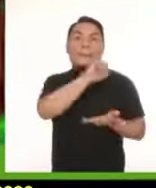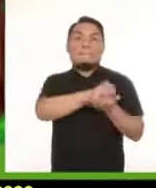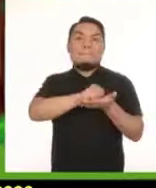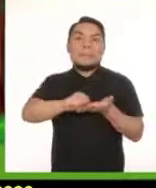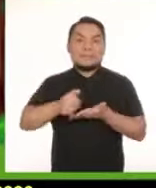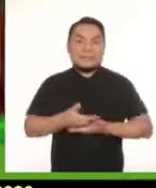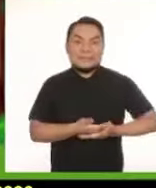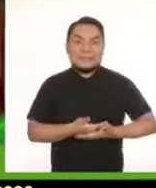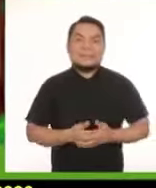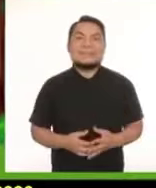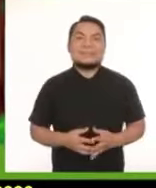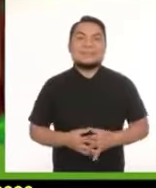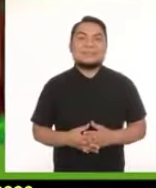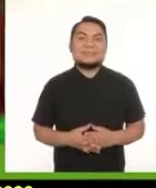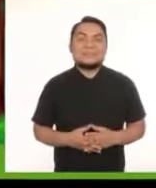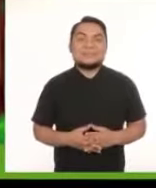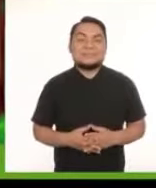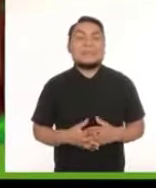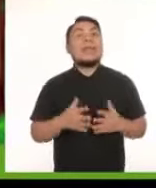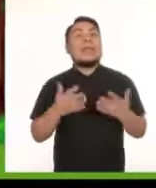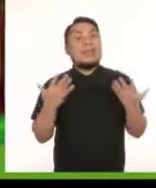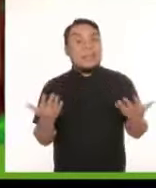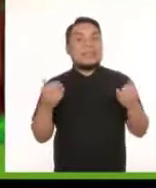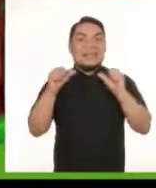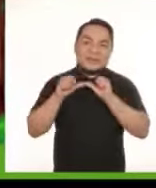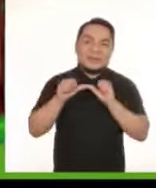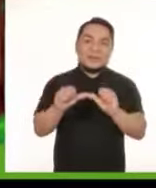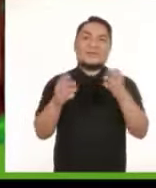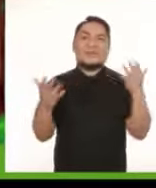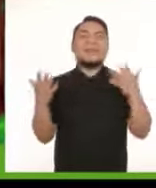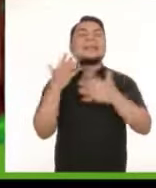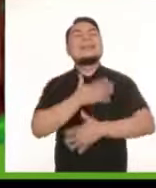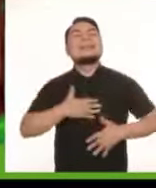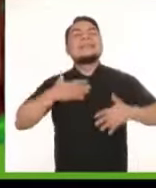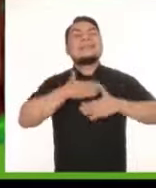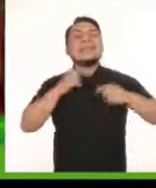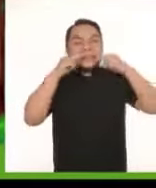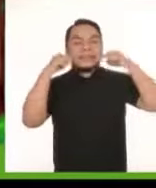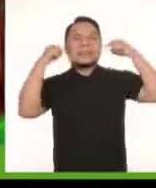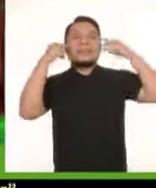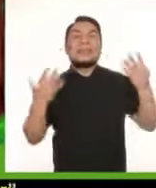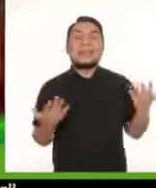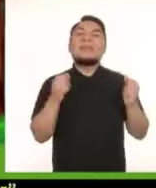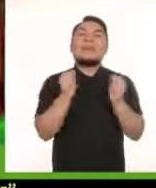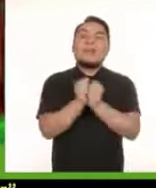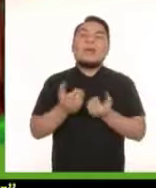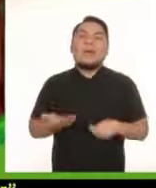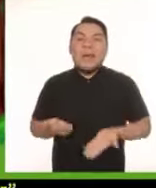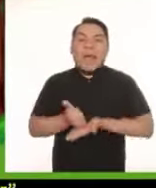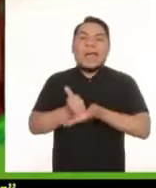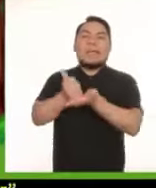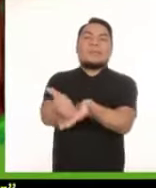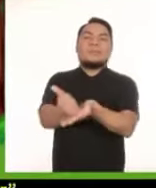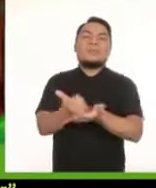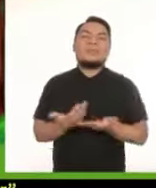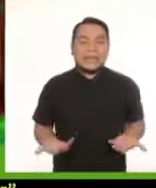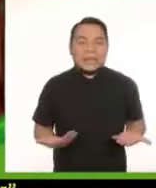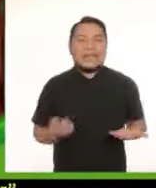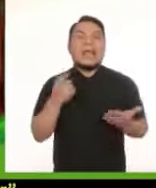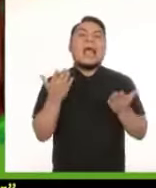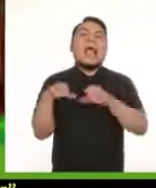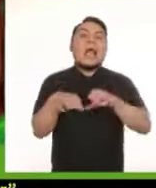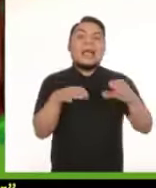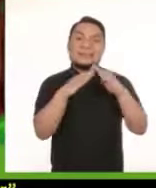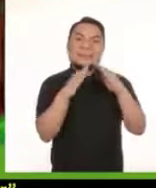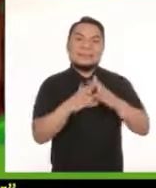24 meses. Y continuamos divirtiéndonos, colaborando en las